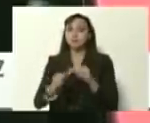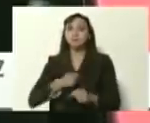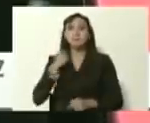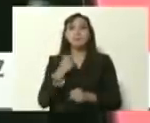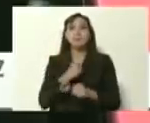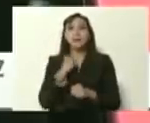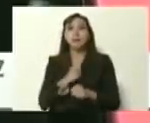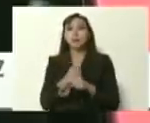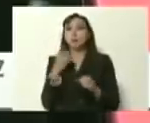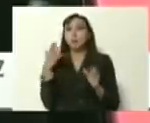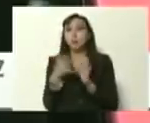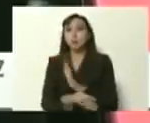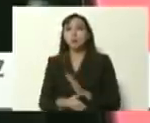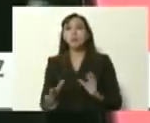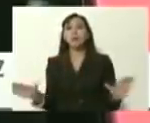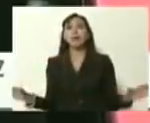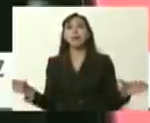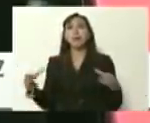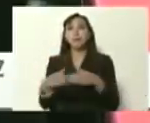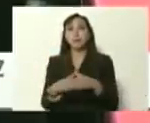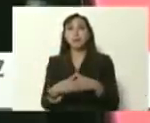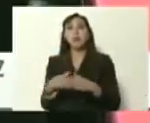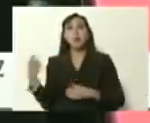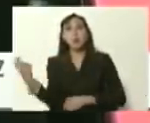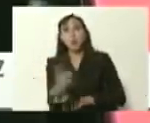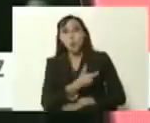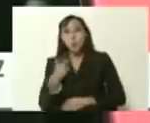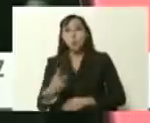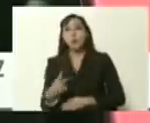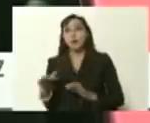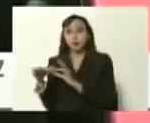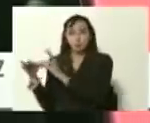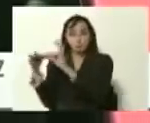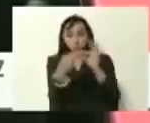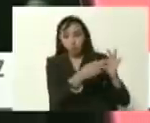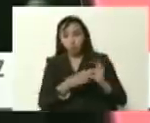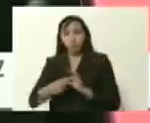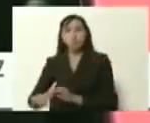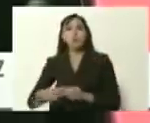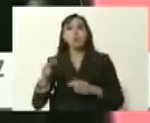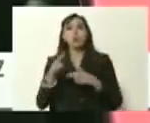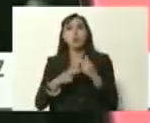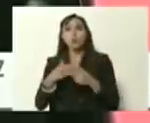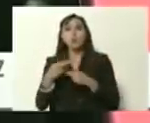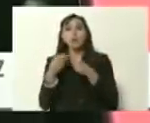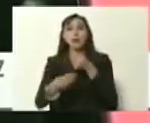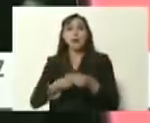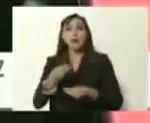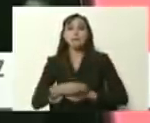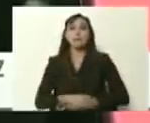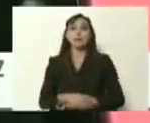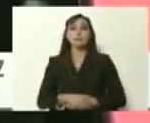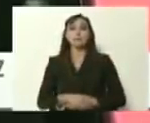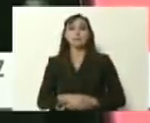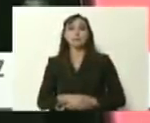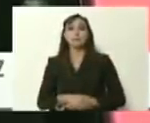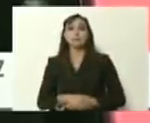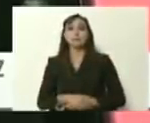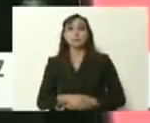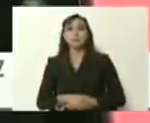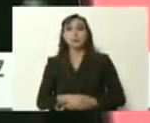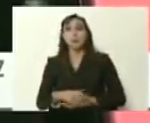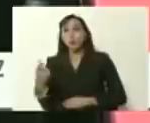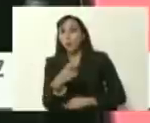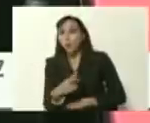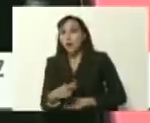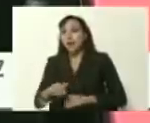constantemente en estas reuniones buscar lo que nos une y construir a partir de lo que nos une. No buscar